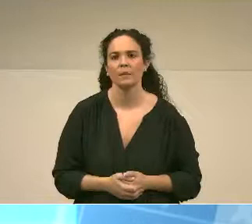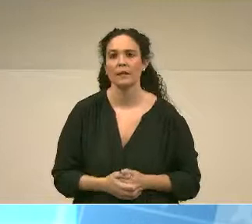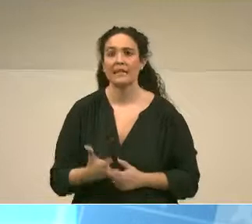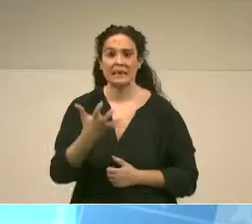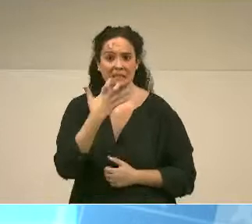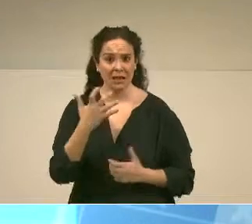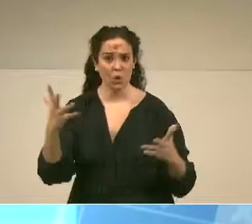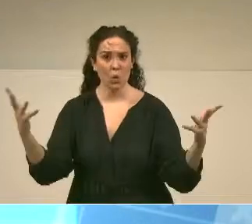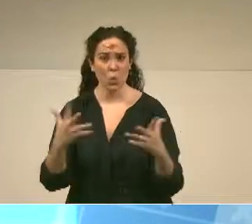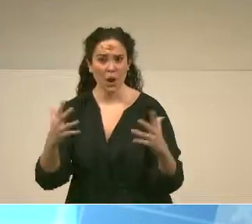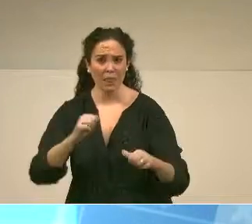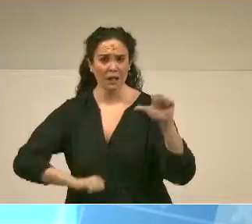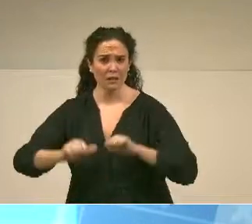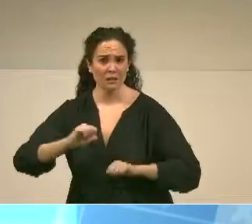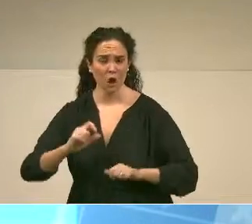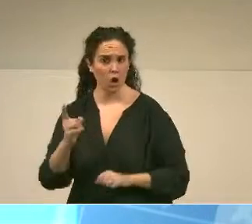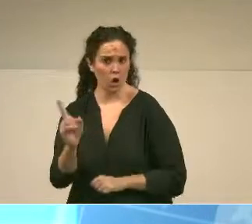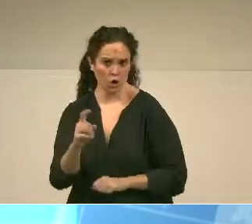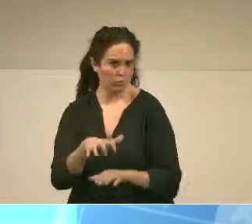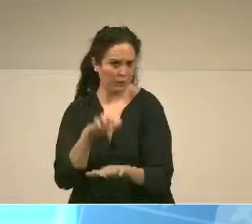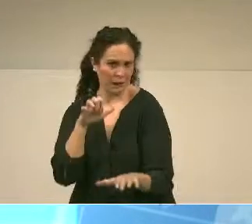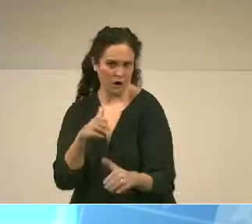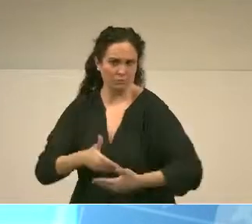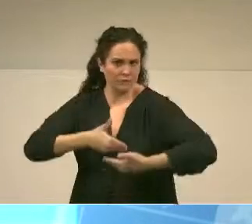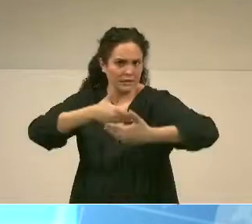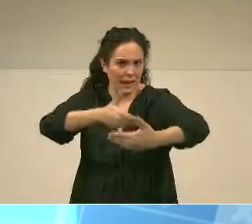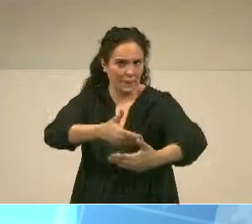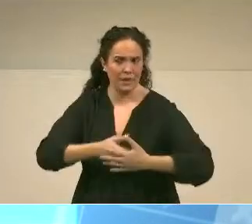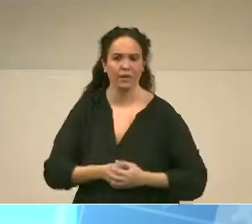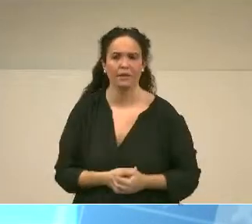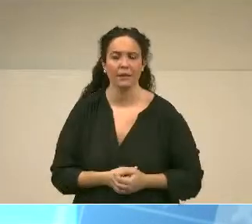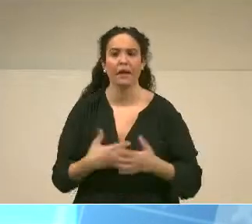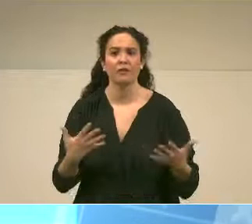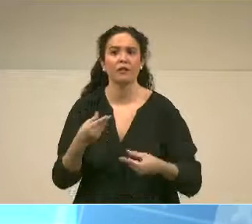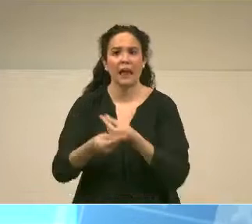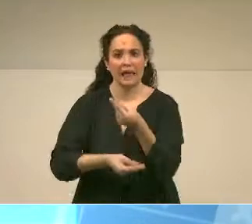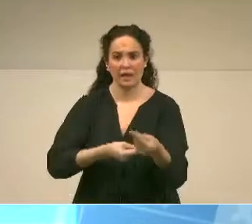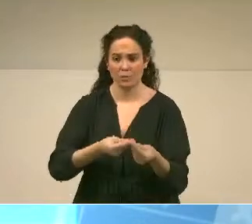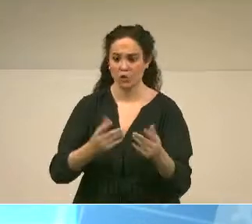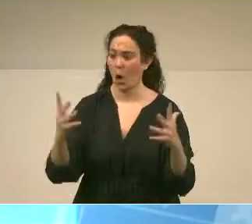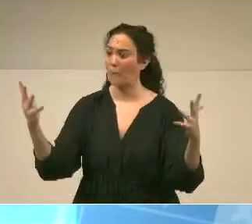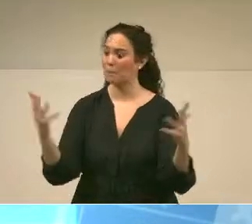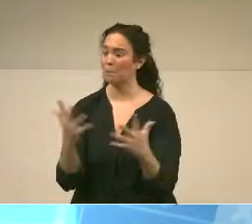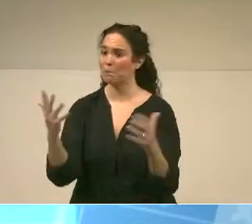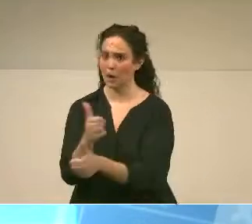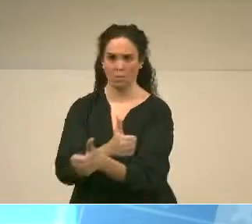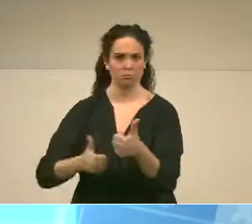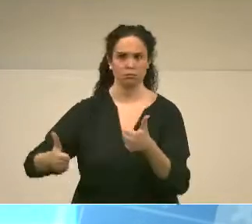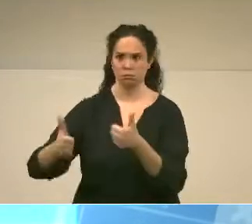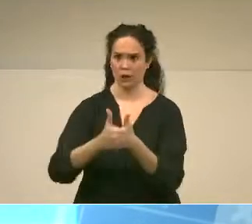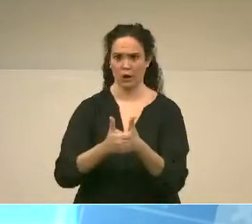diren interbentzioak gehien bat izaten dira, eta horri egiten duguna da lehentasuna eman premiarik handiena